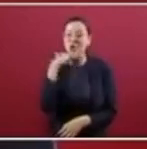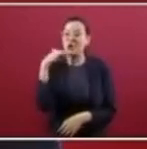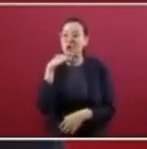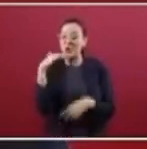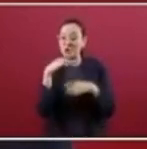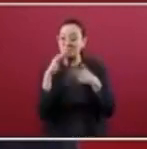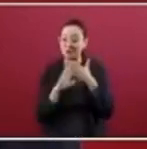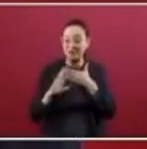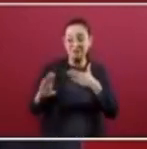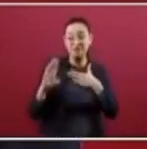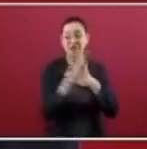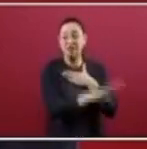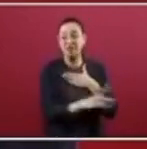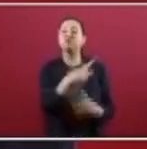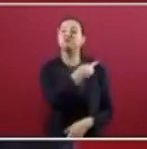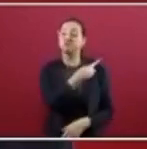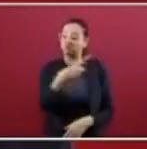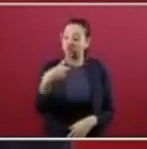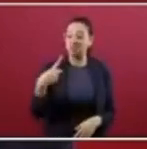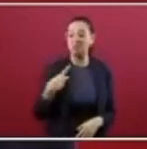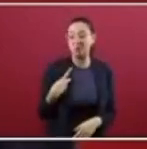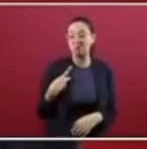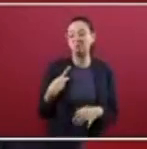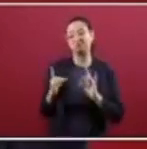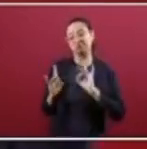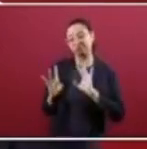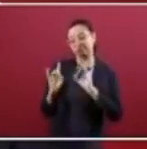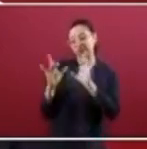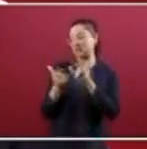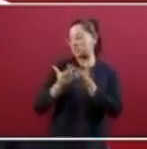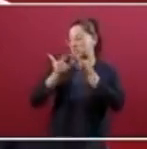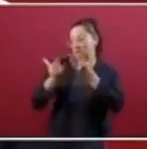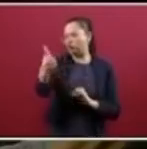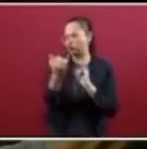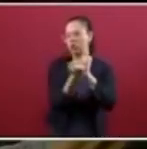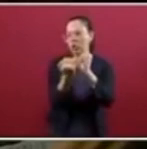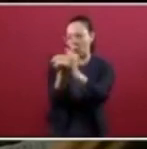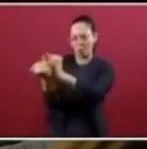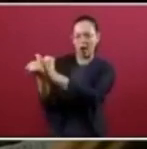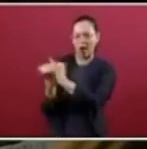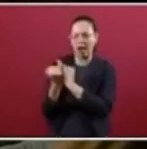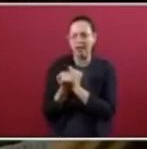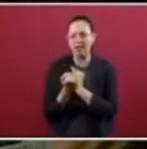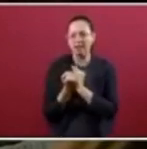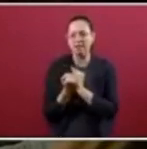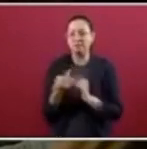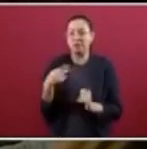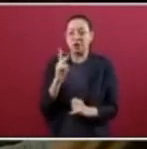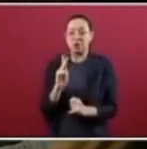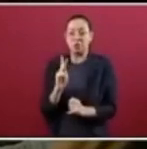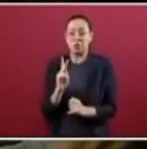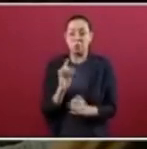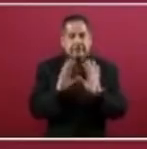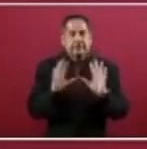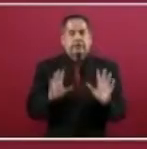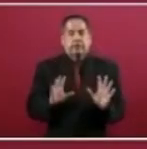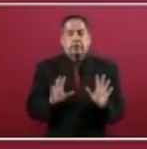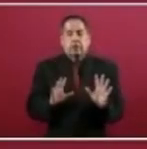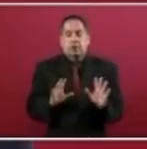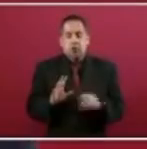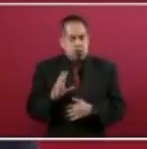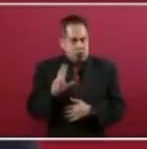exponer estos casos. Aclaró que sus acciones no están en contra del sector privado, sino que dijo, quiere trabajar sin corrupción.